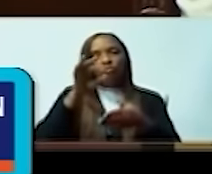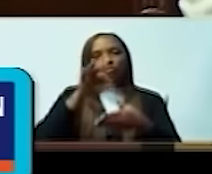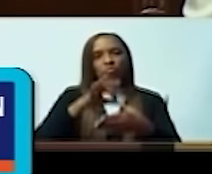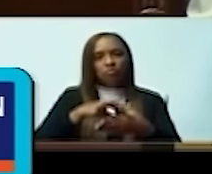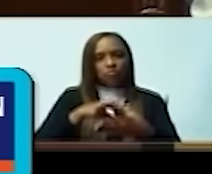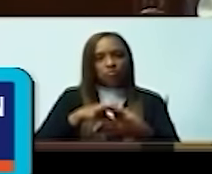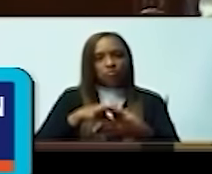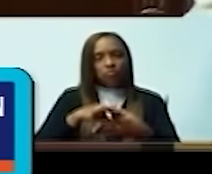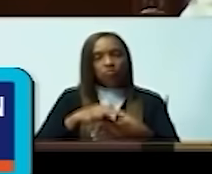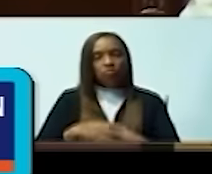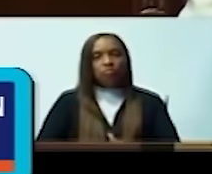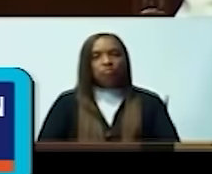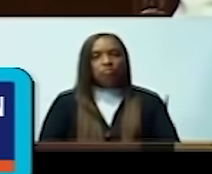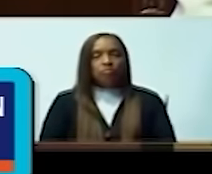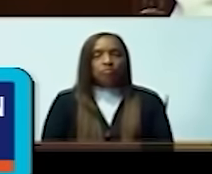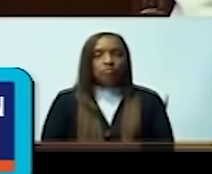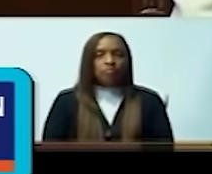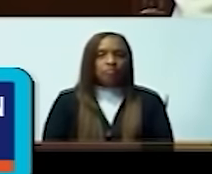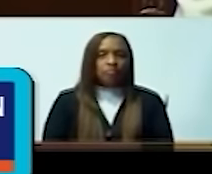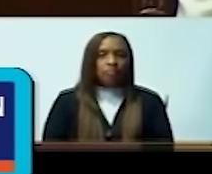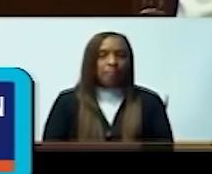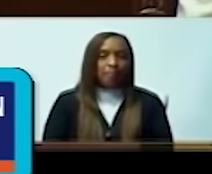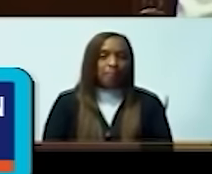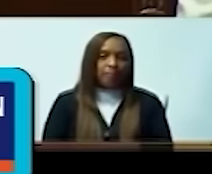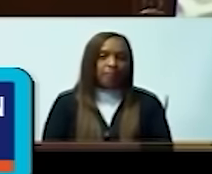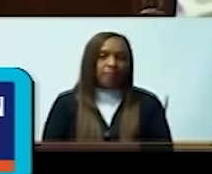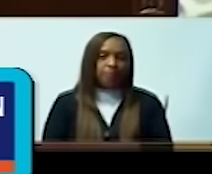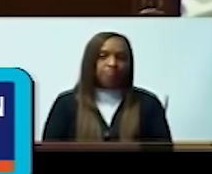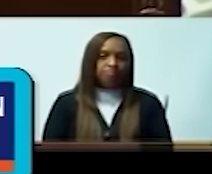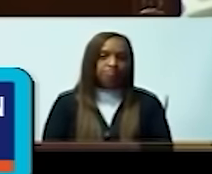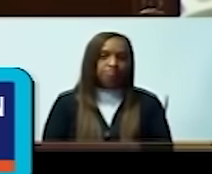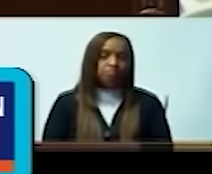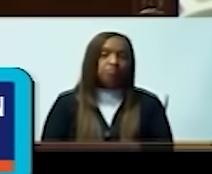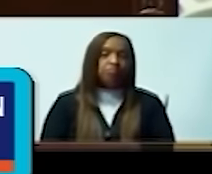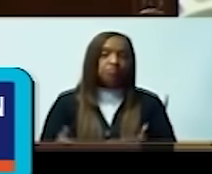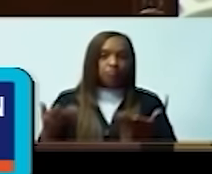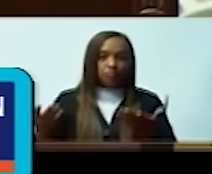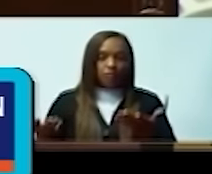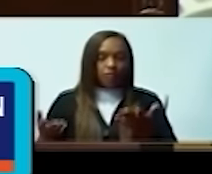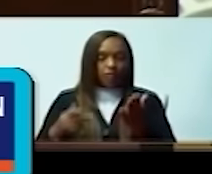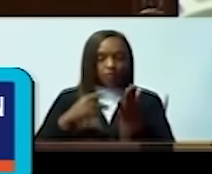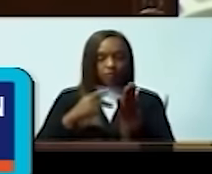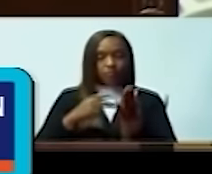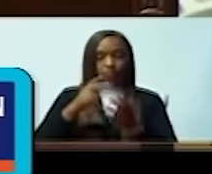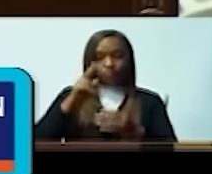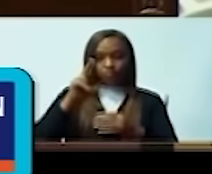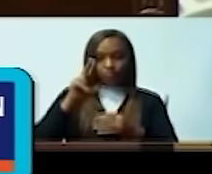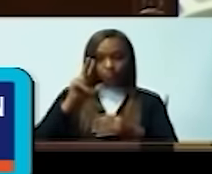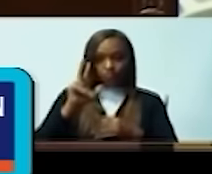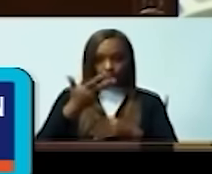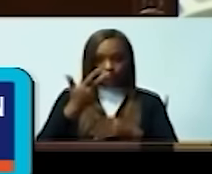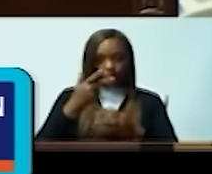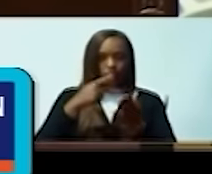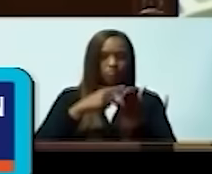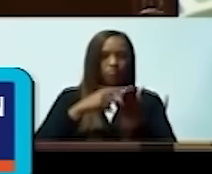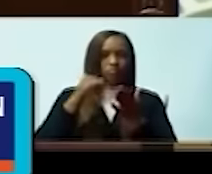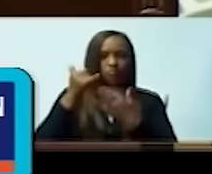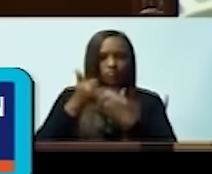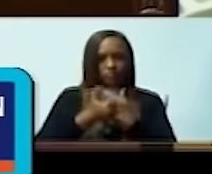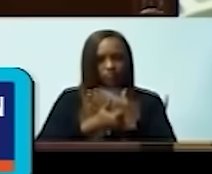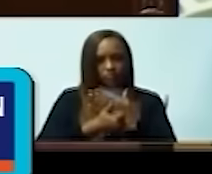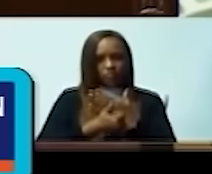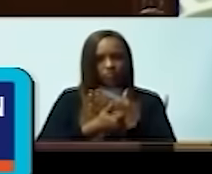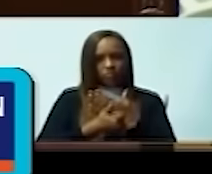que el informe que funde estos tres proyectos, así como los tres